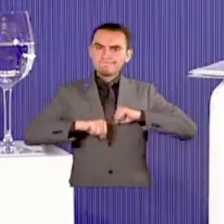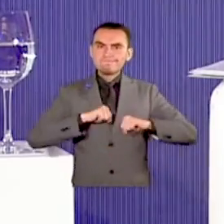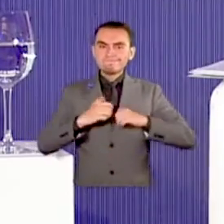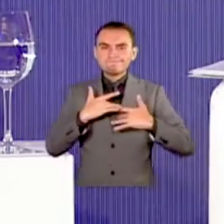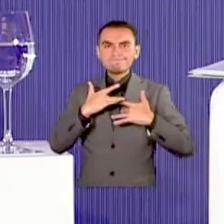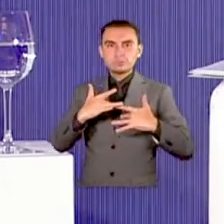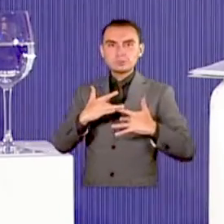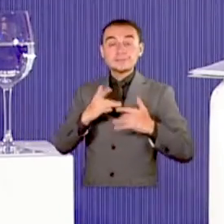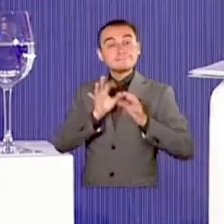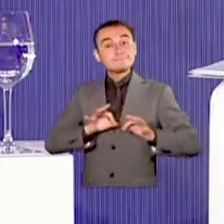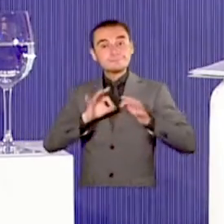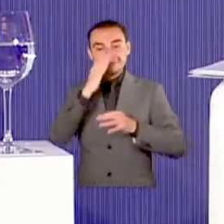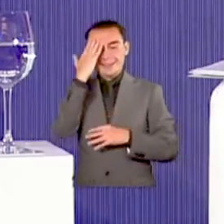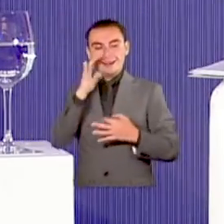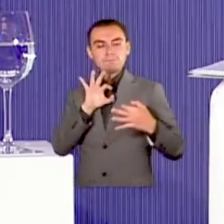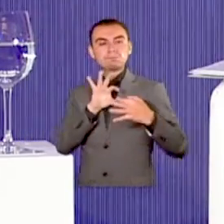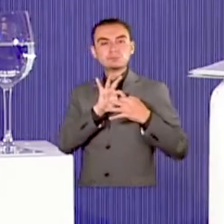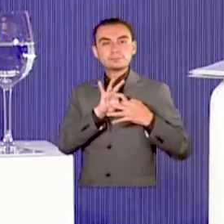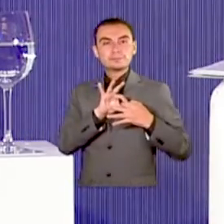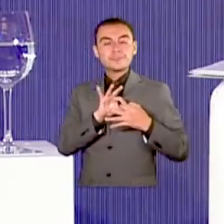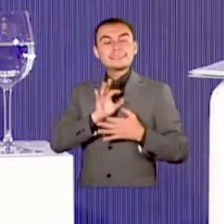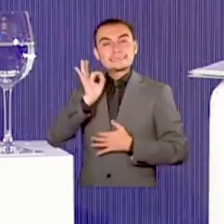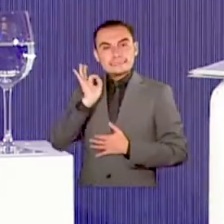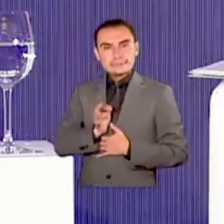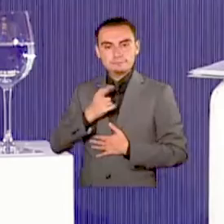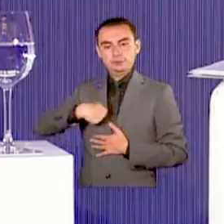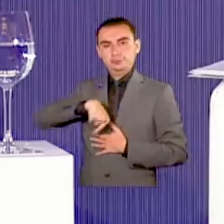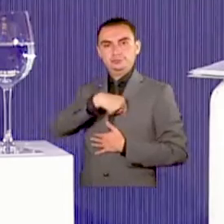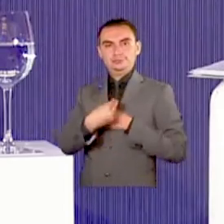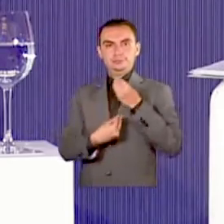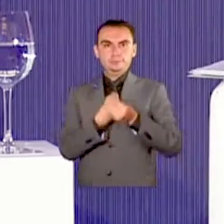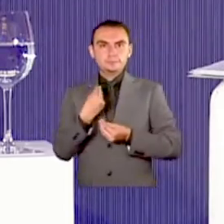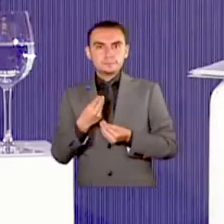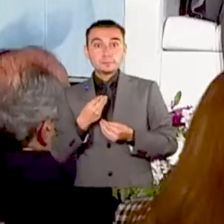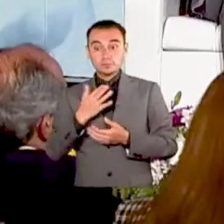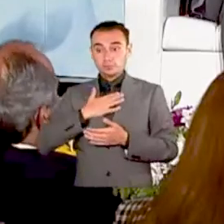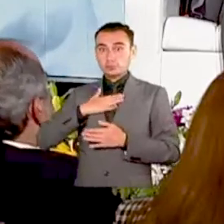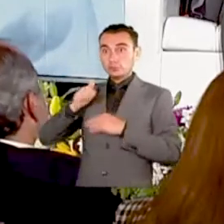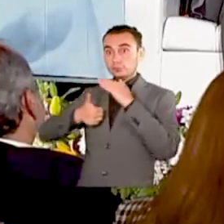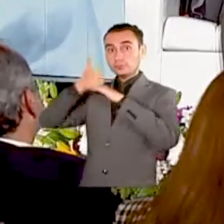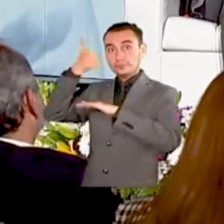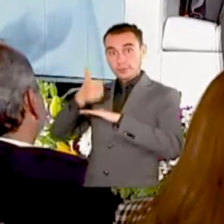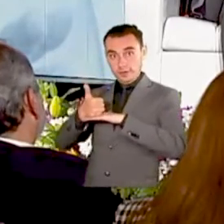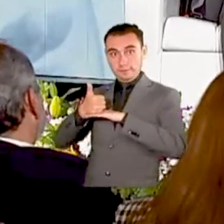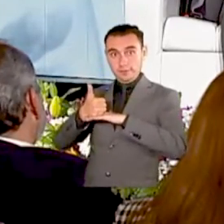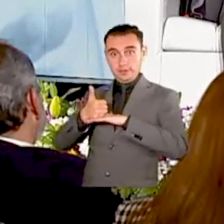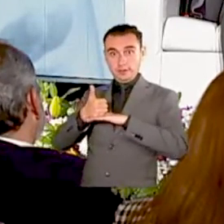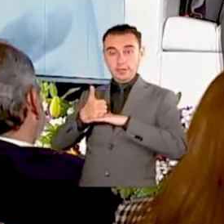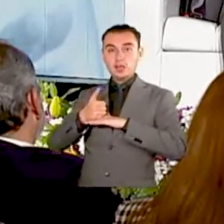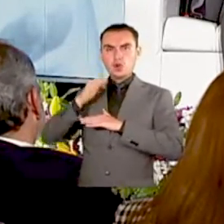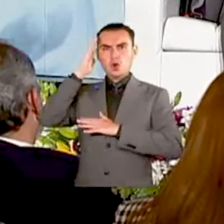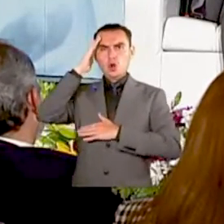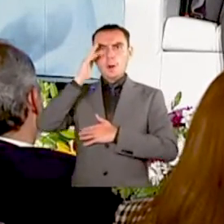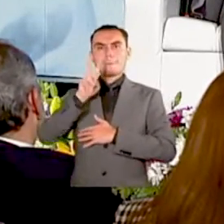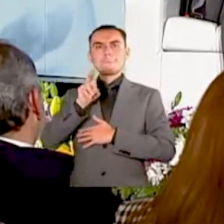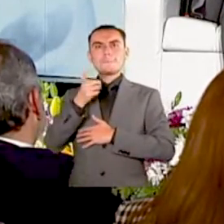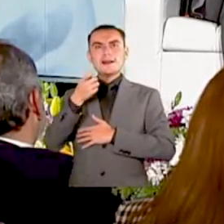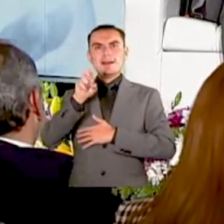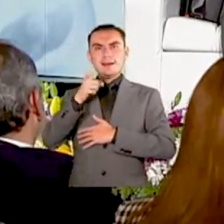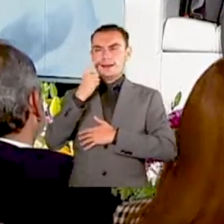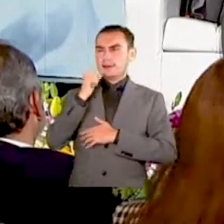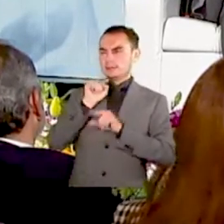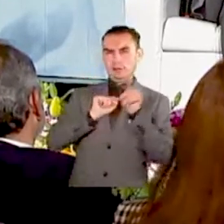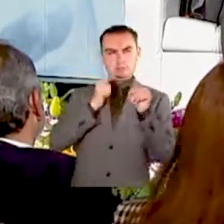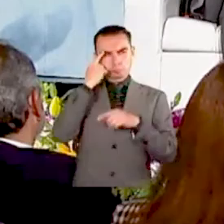esa articulación. Y permanentemente, junto con nuestro jefe y director de seguridad, el coronel Vargas, que debe estar por